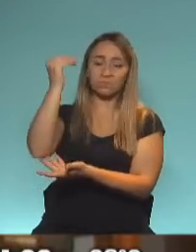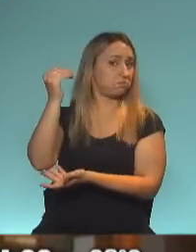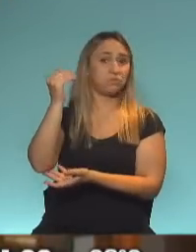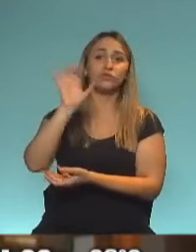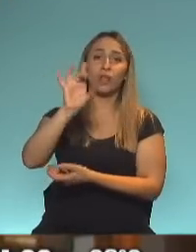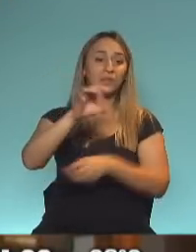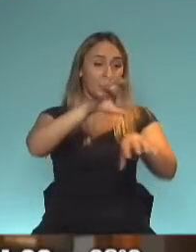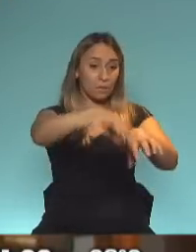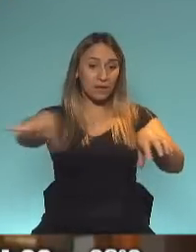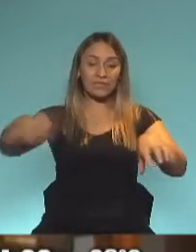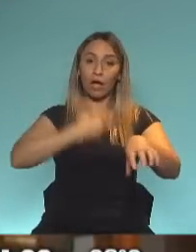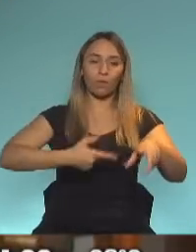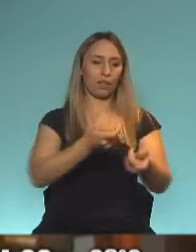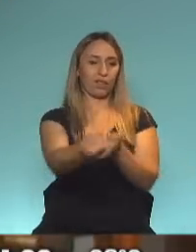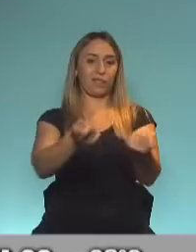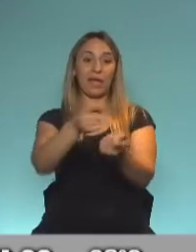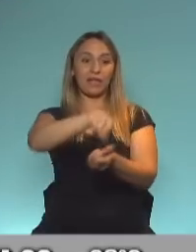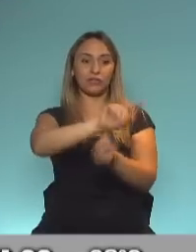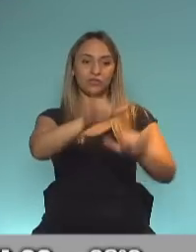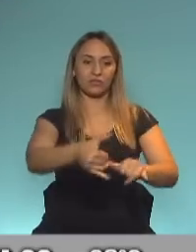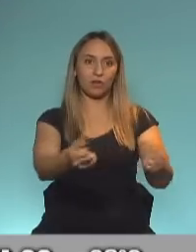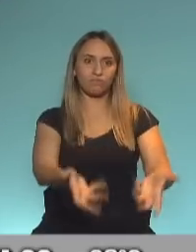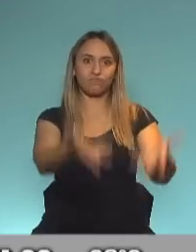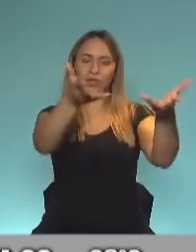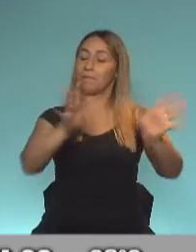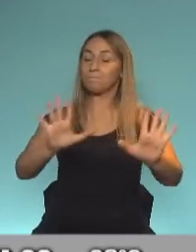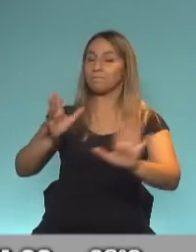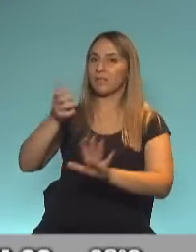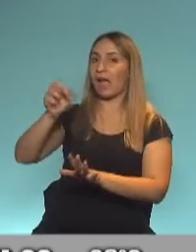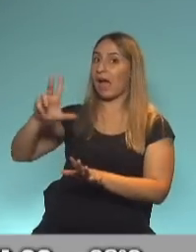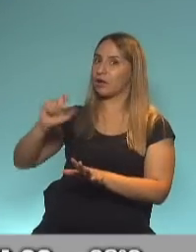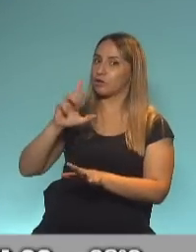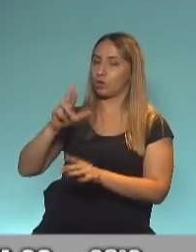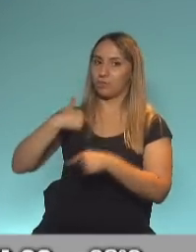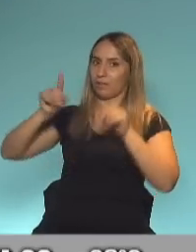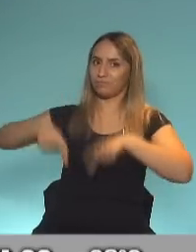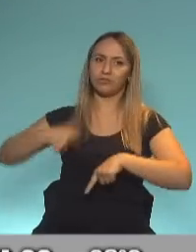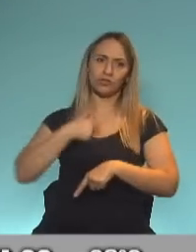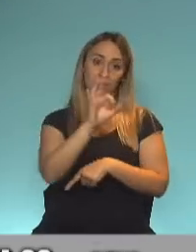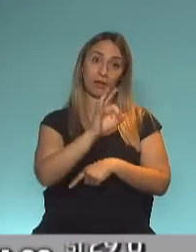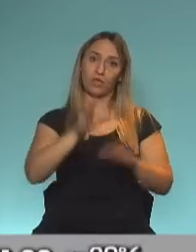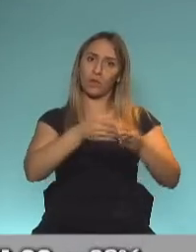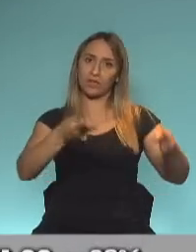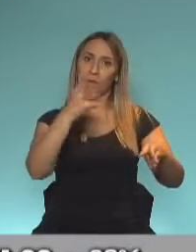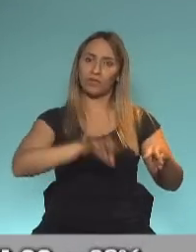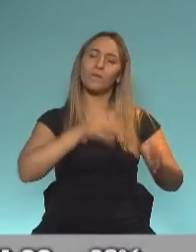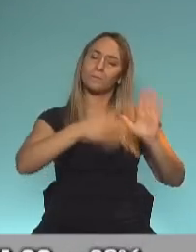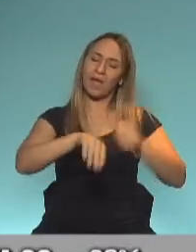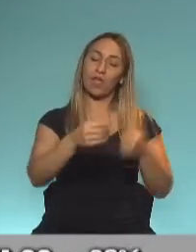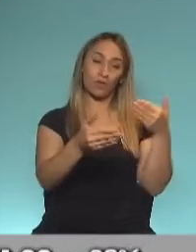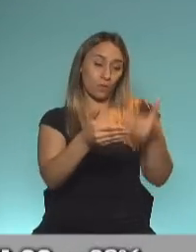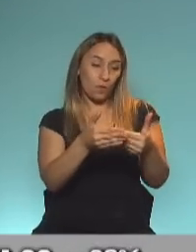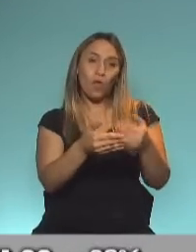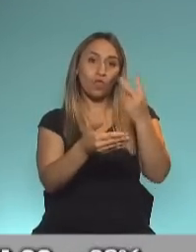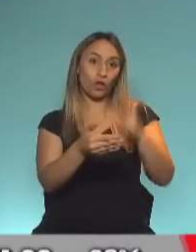por el gobierno. ¿Sabía eso? Lo de Arcor no. Sí sé que durante 4 años y sobre todo los últimos 2, la crisis